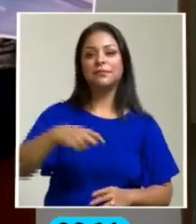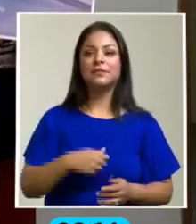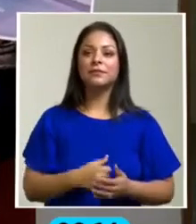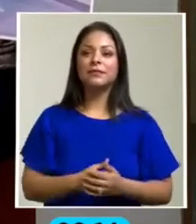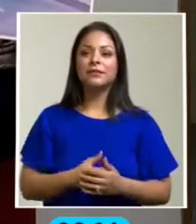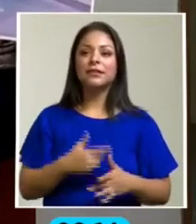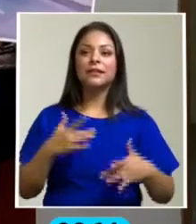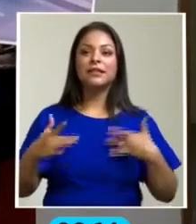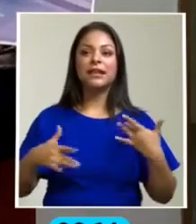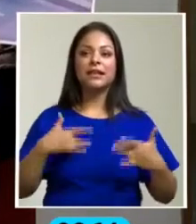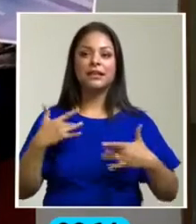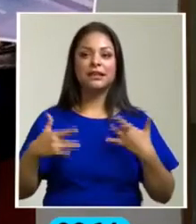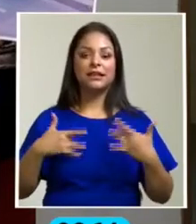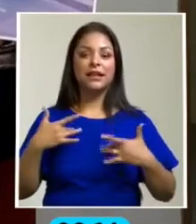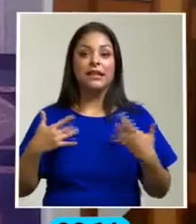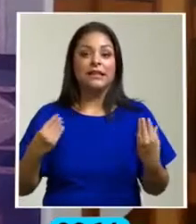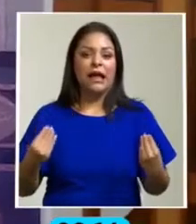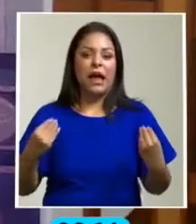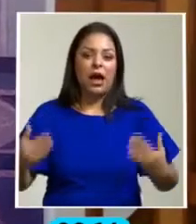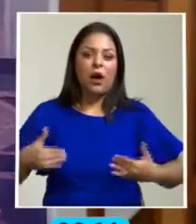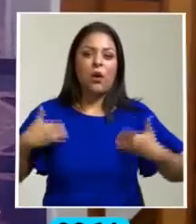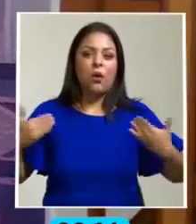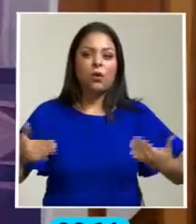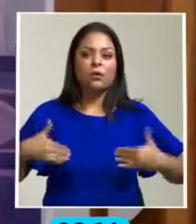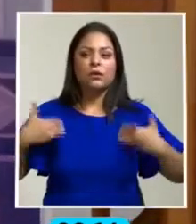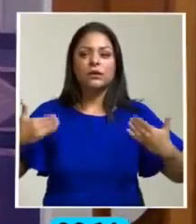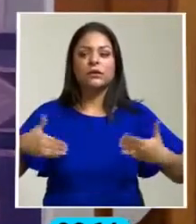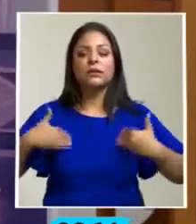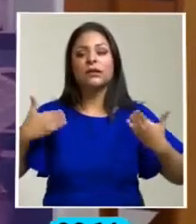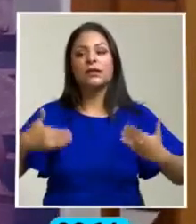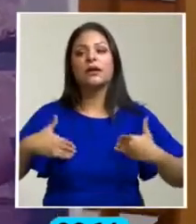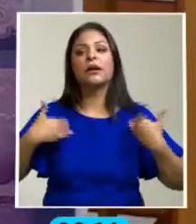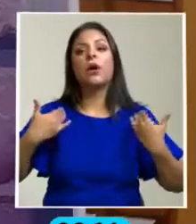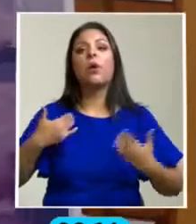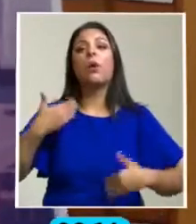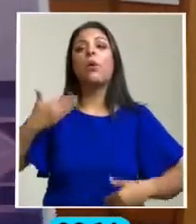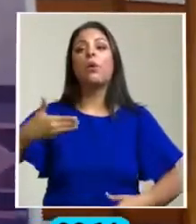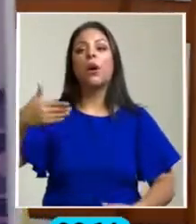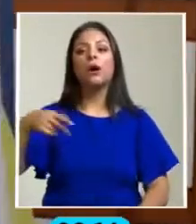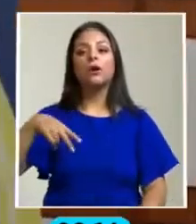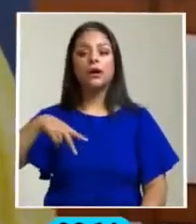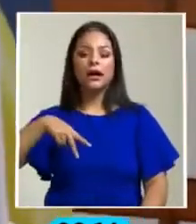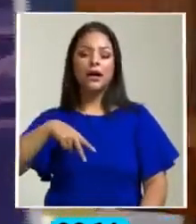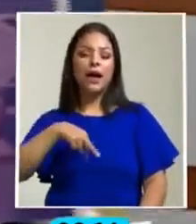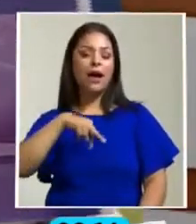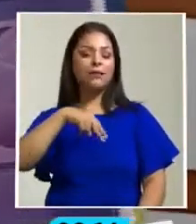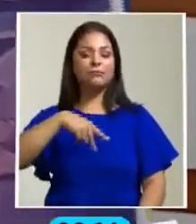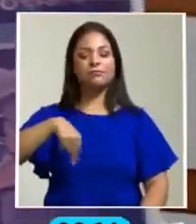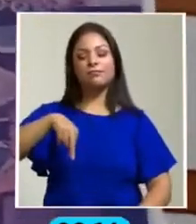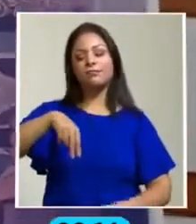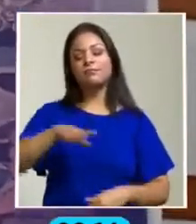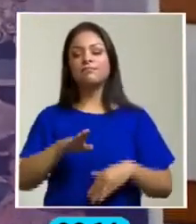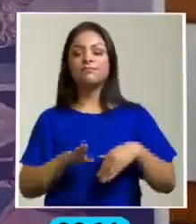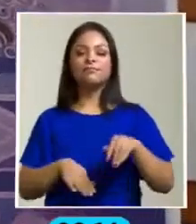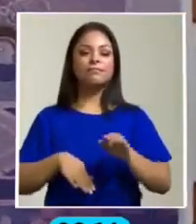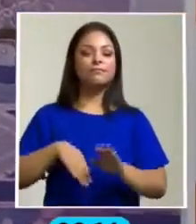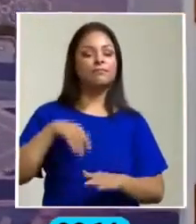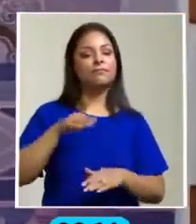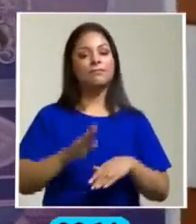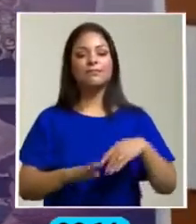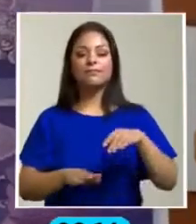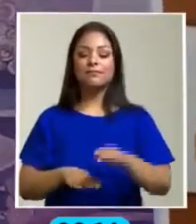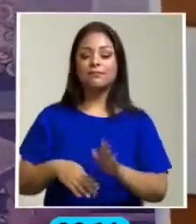tan contenta y en el momento en el que caminaba fabulosa, glamurosa por el